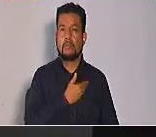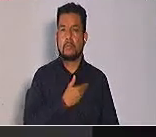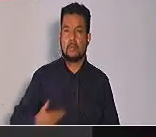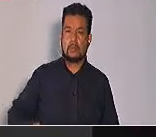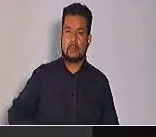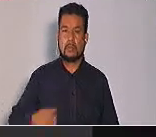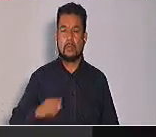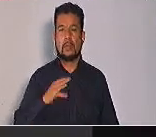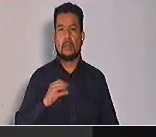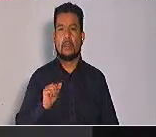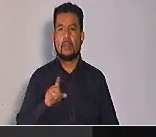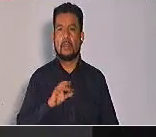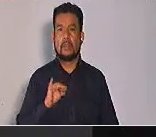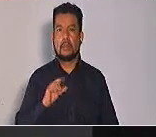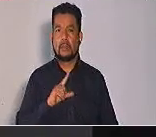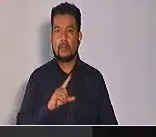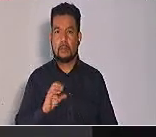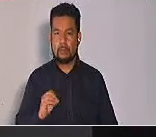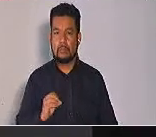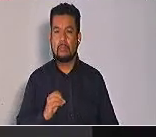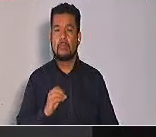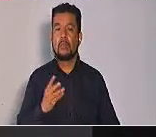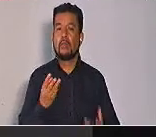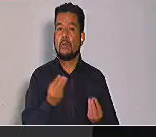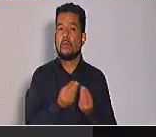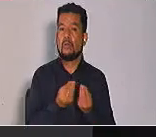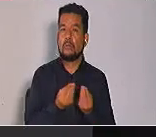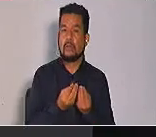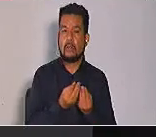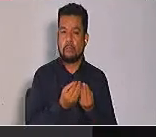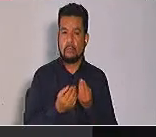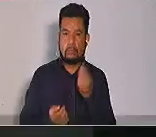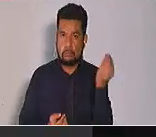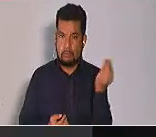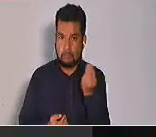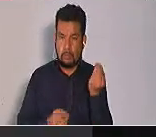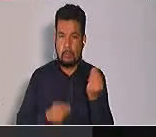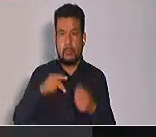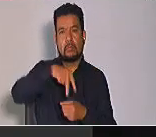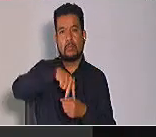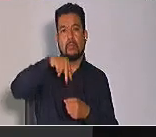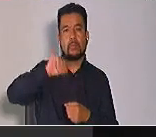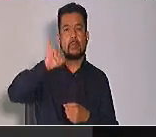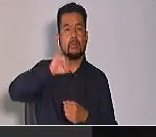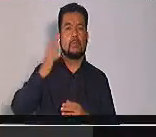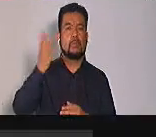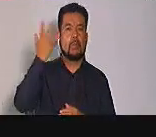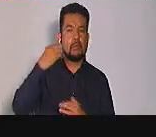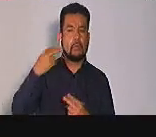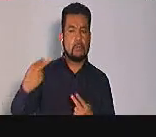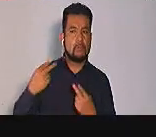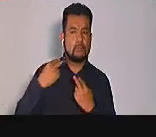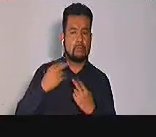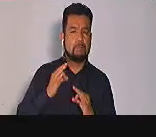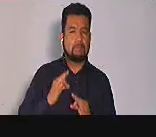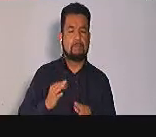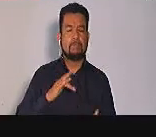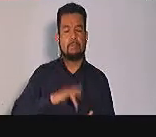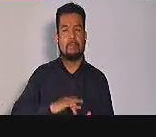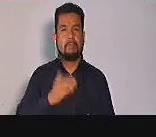presidente Arturo Castillo, para los compañeros de corporación, los ibaguereños que nos siguen día a día,